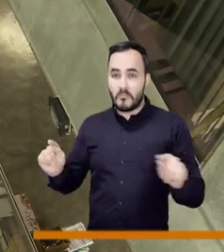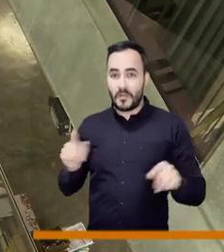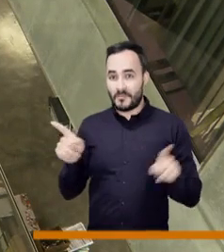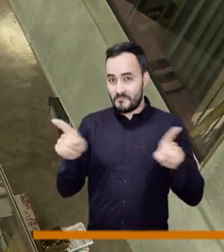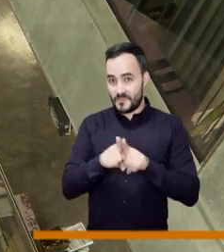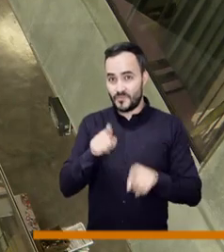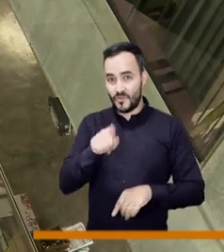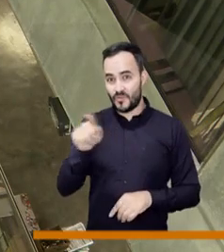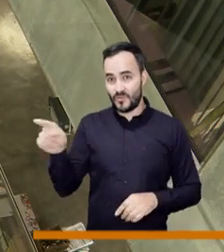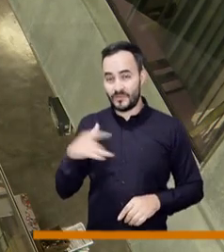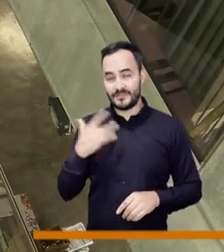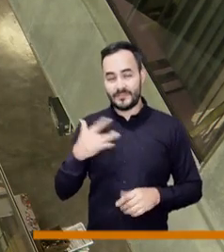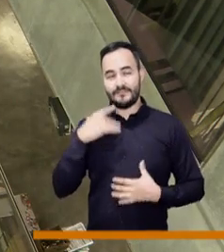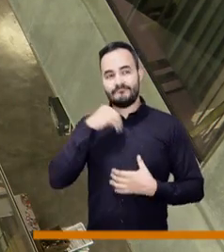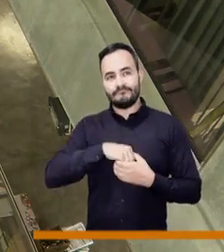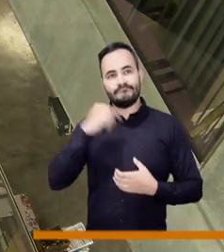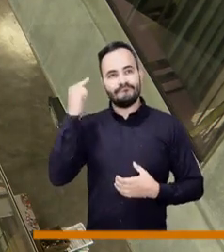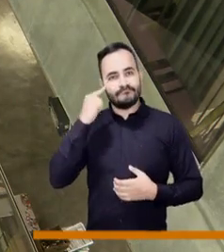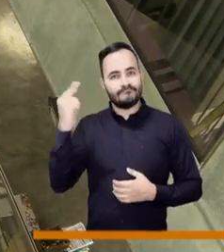acompañó, se ha